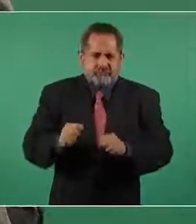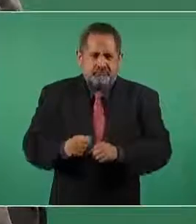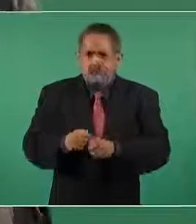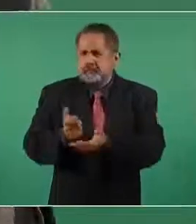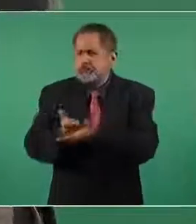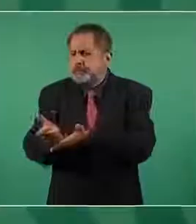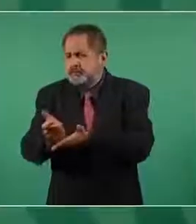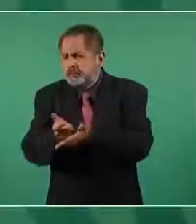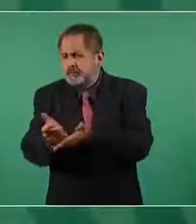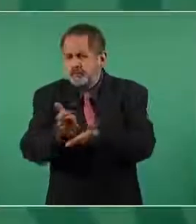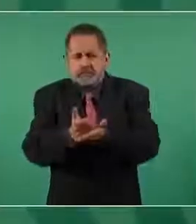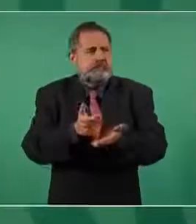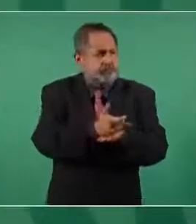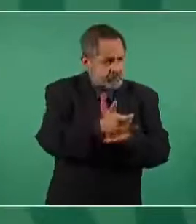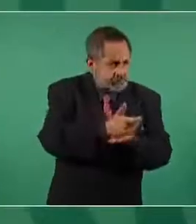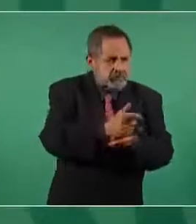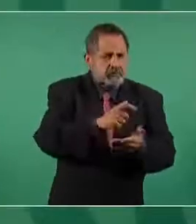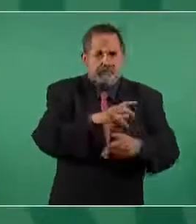financiamiento